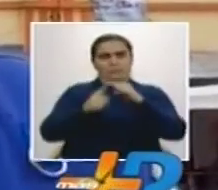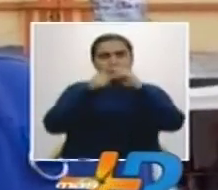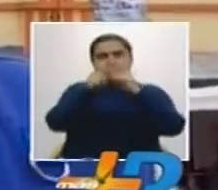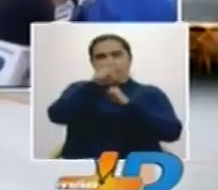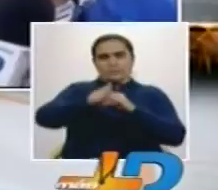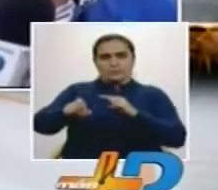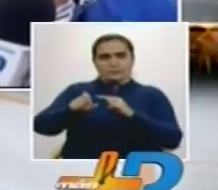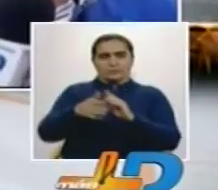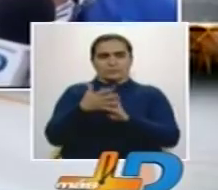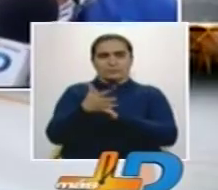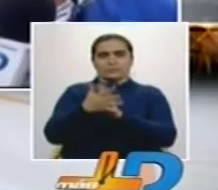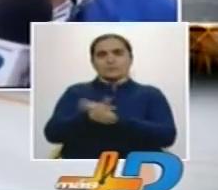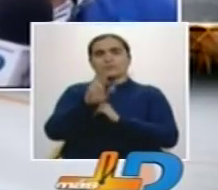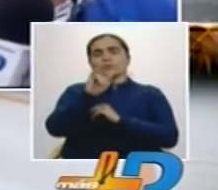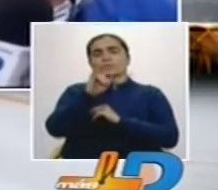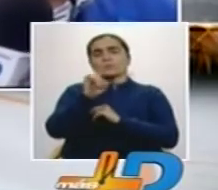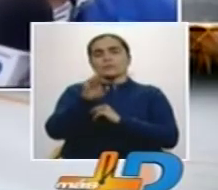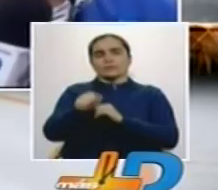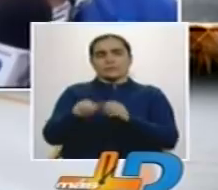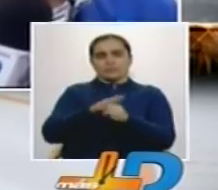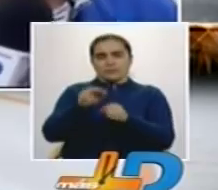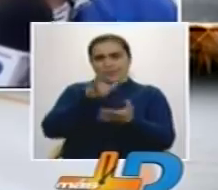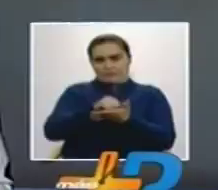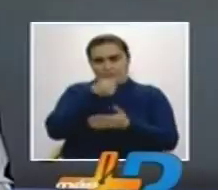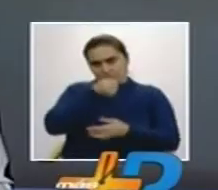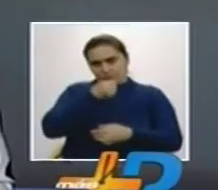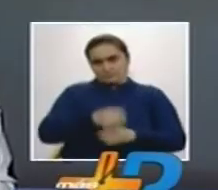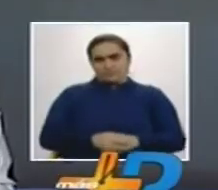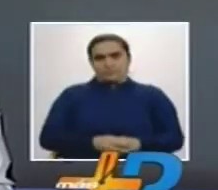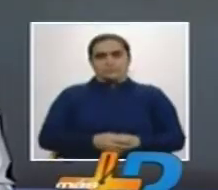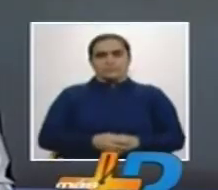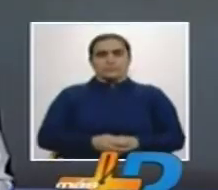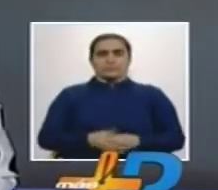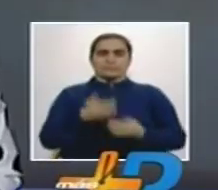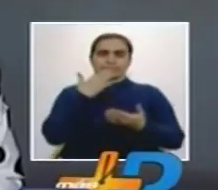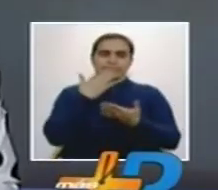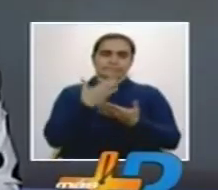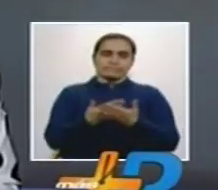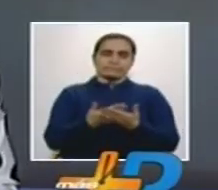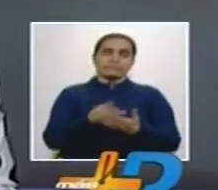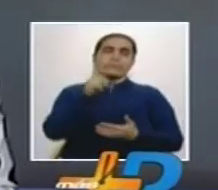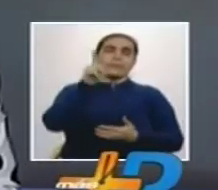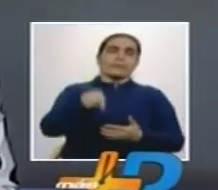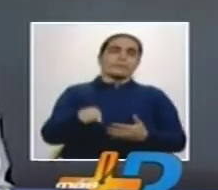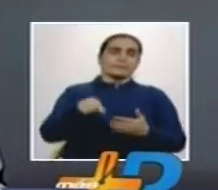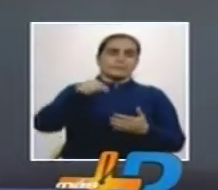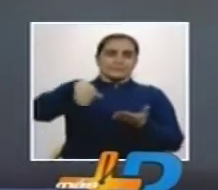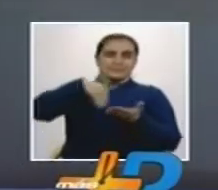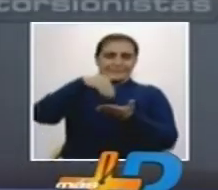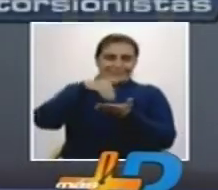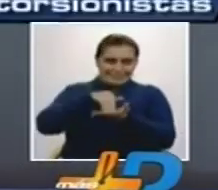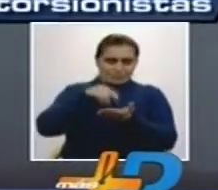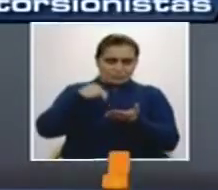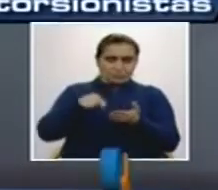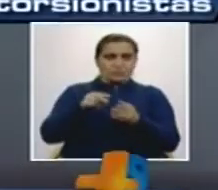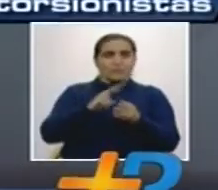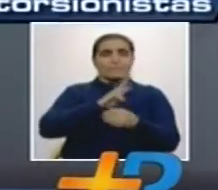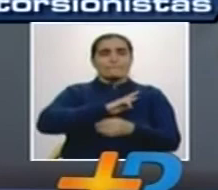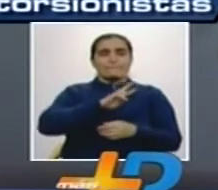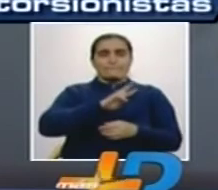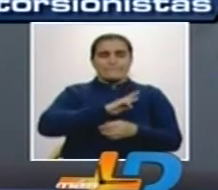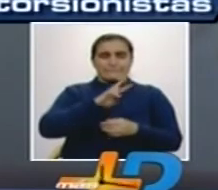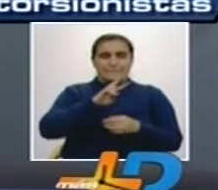pacífico. Informó Rubén Goye, donde la región es noticia. Gracias, Rubén. También en el centro del Valle, la policía desmanteló una